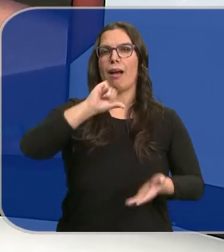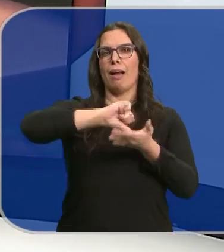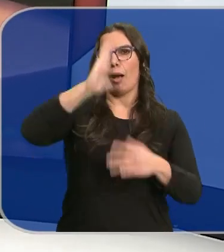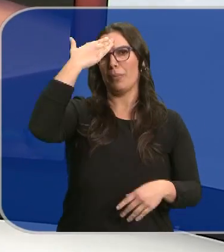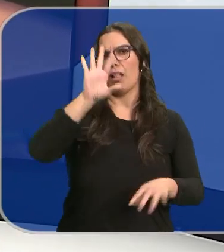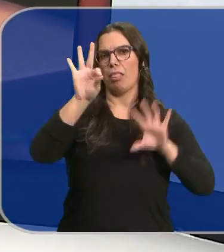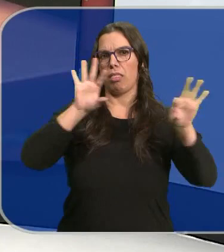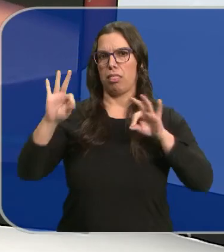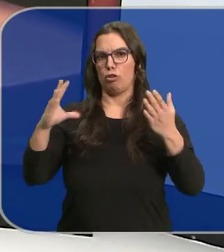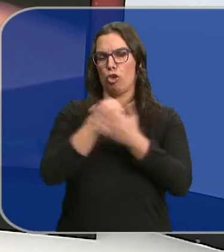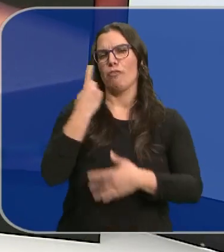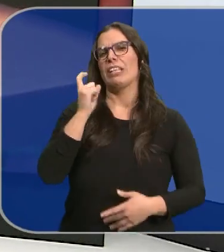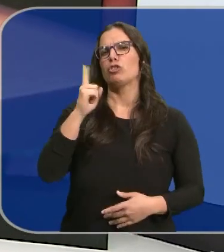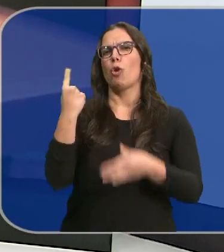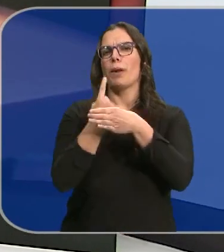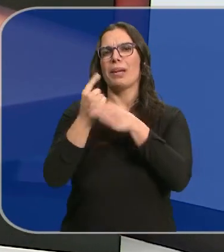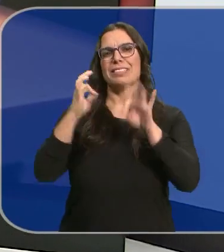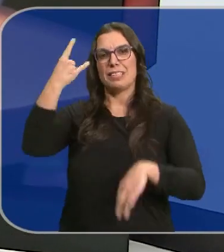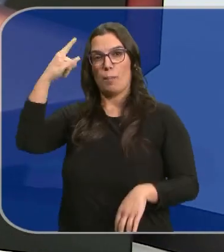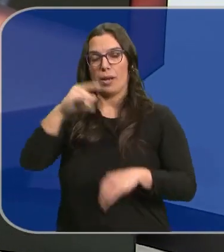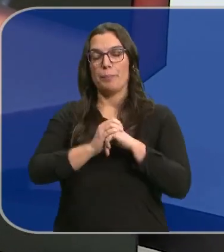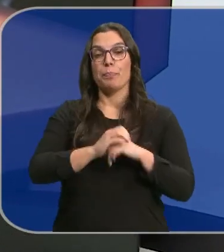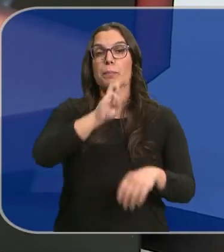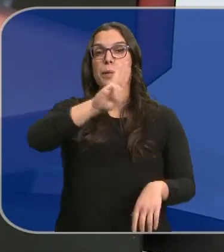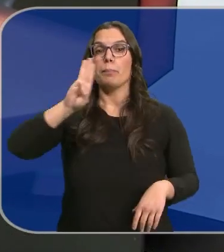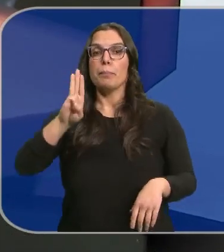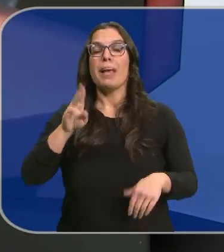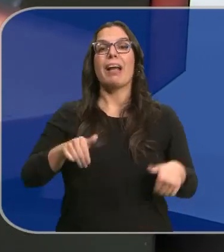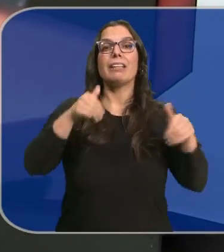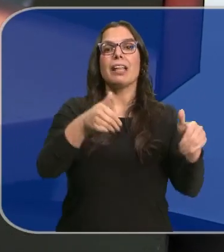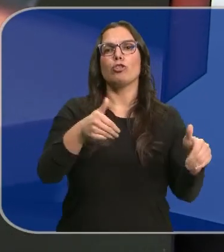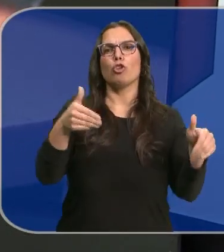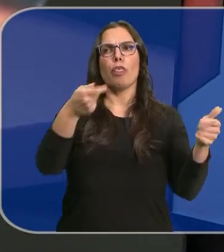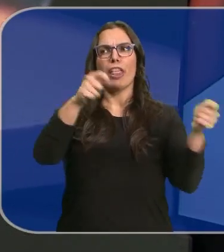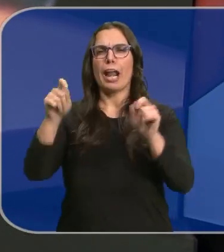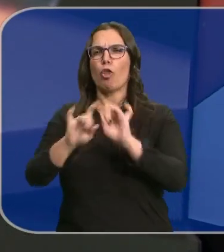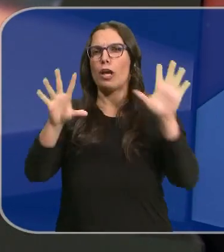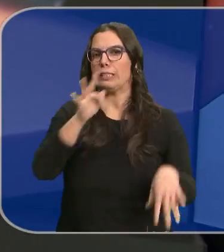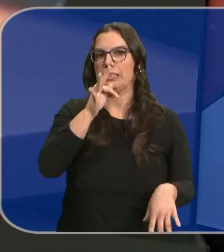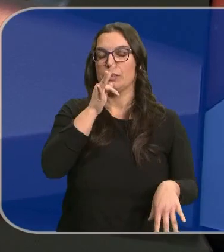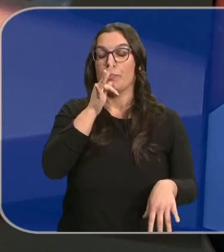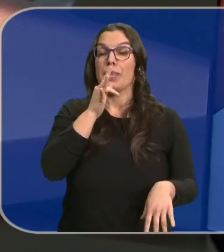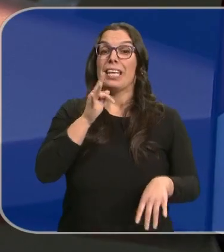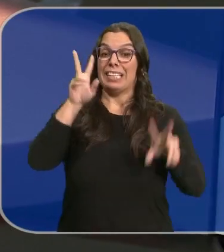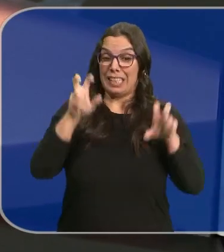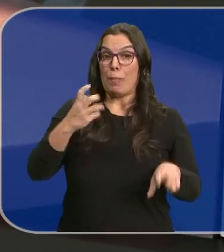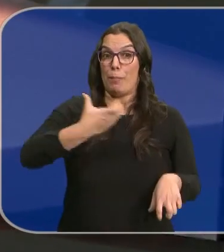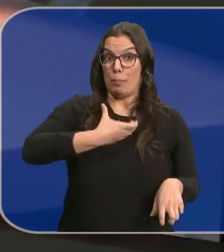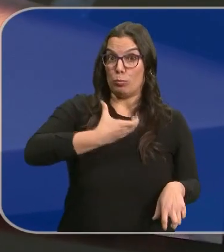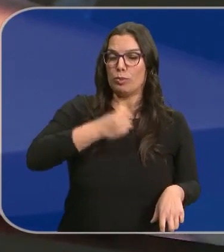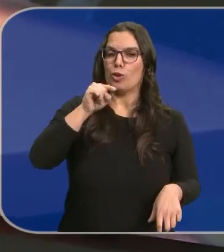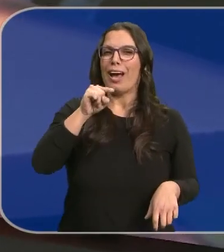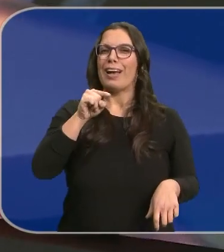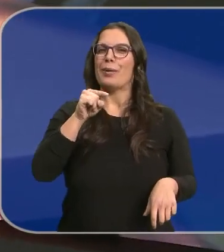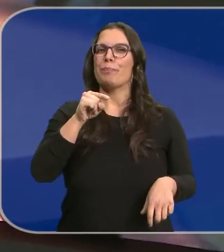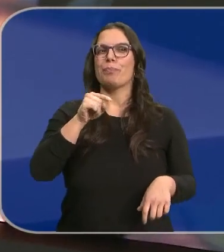provincia a falta de primarias en Salamanca. El Partido Popular no ha cerrado aún todos los nombres. El voto a la persona pesa en las municipales